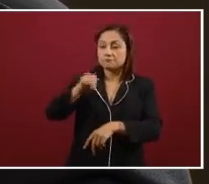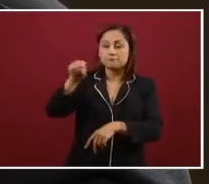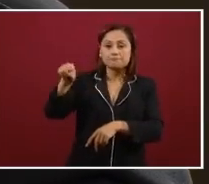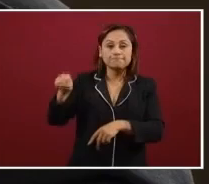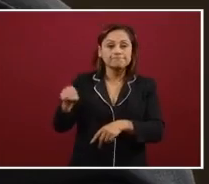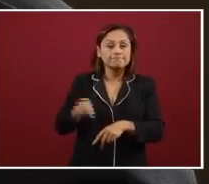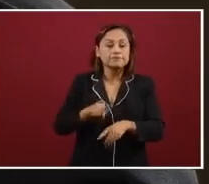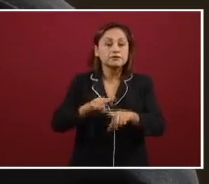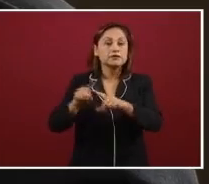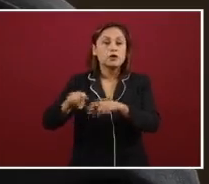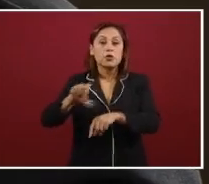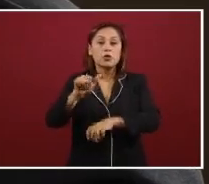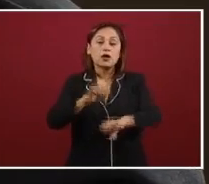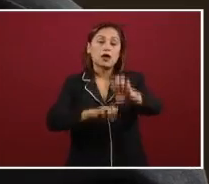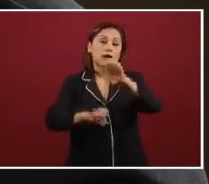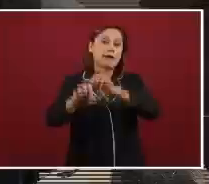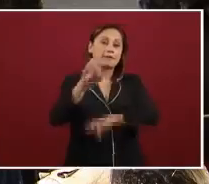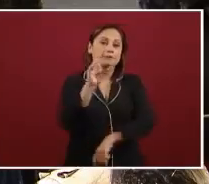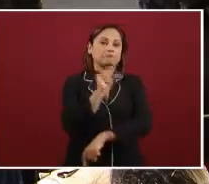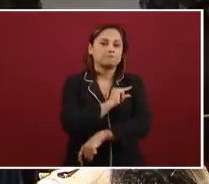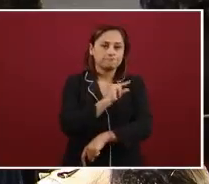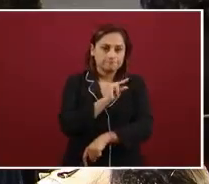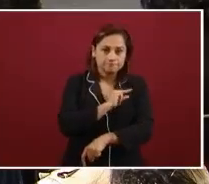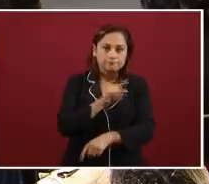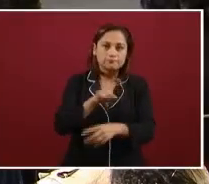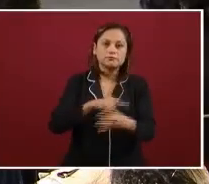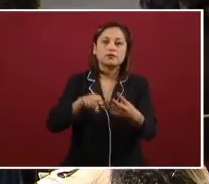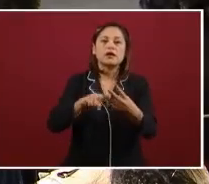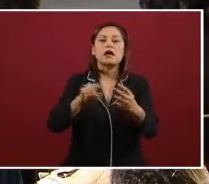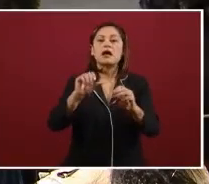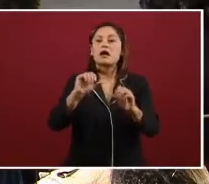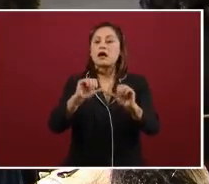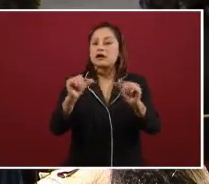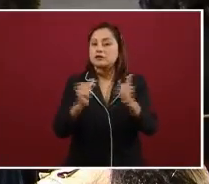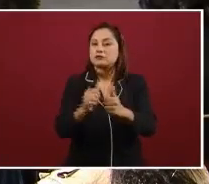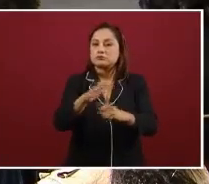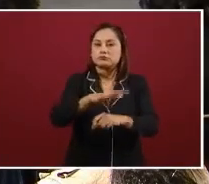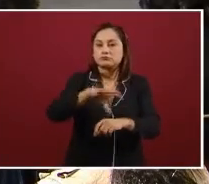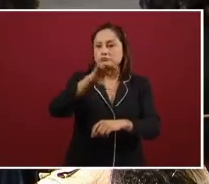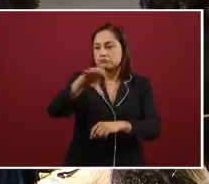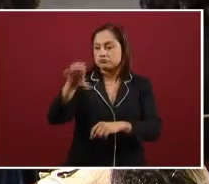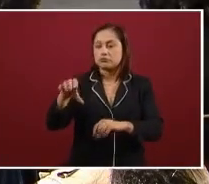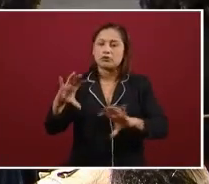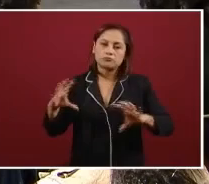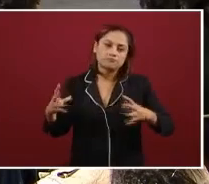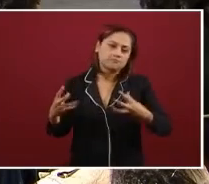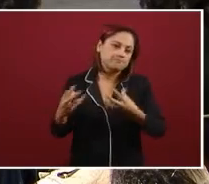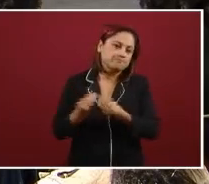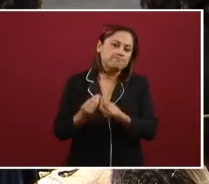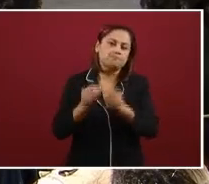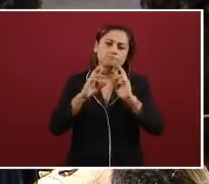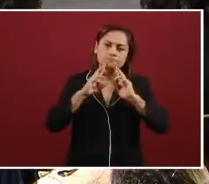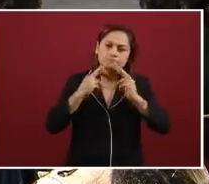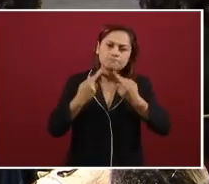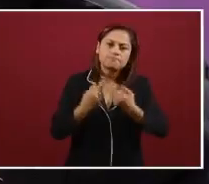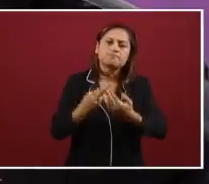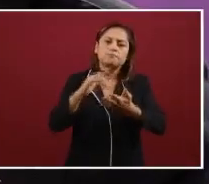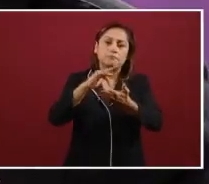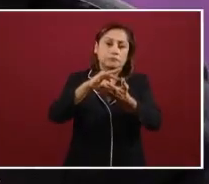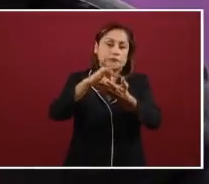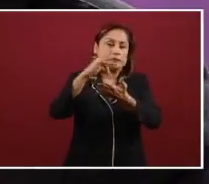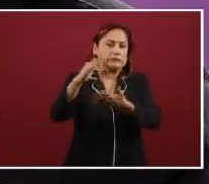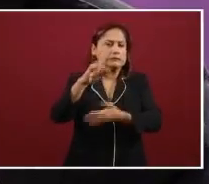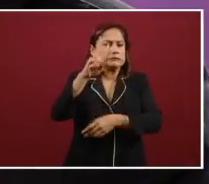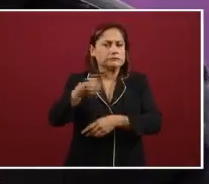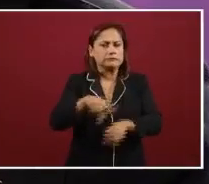iniciativa privada y con el sector público. Y la verdad es agradecerles a todos ellos, porque